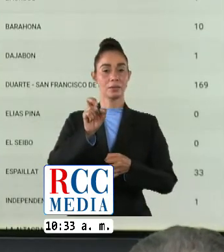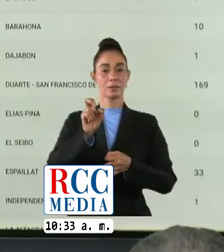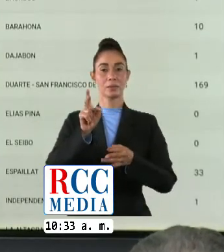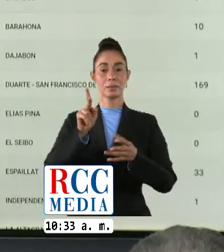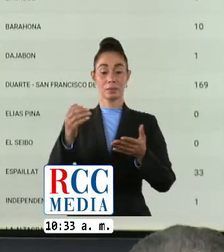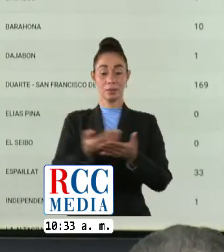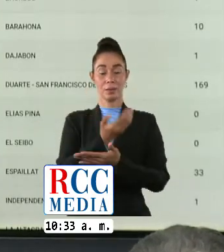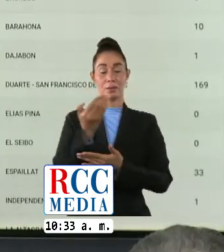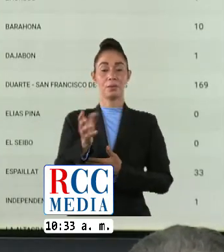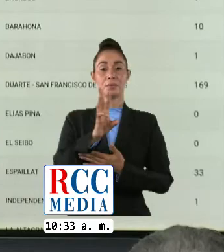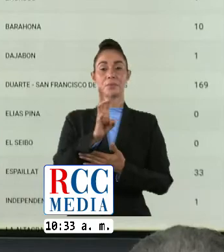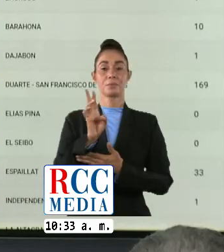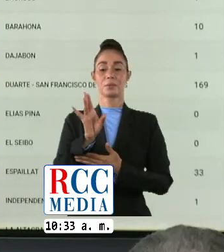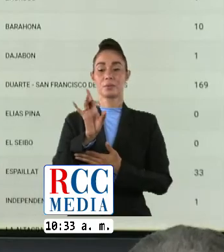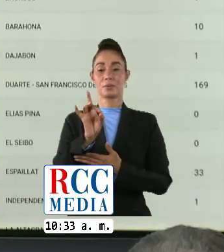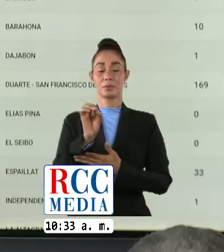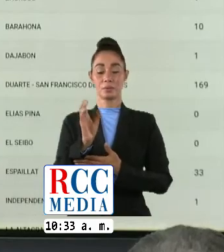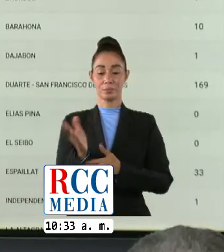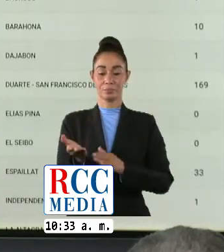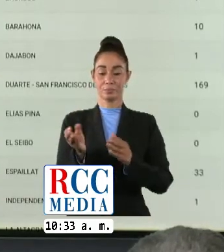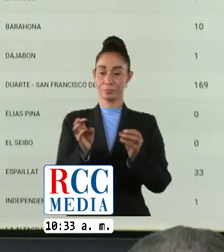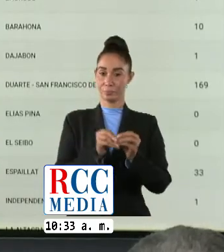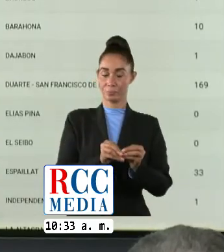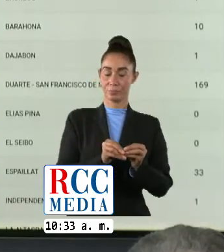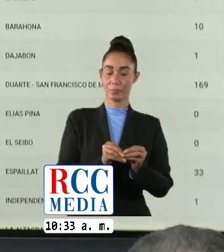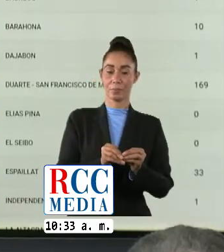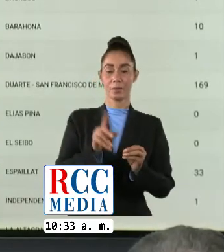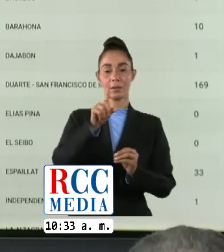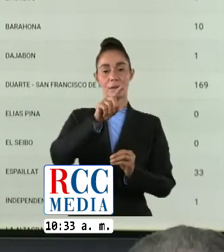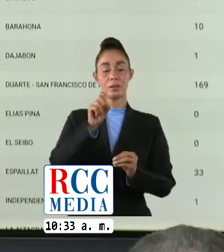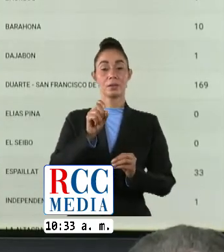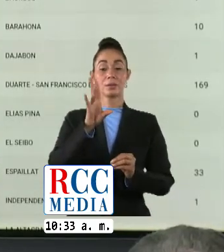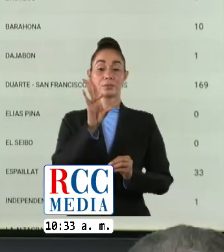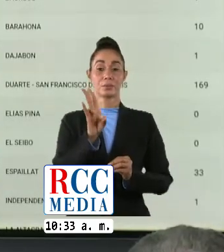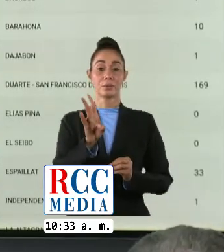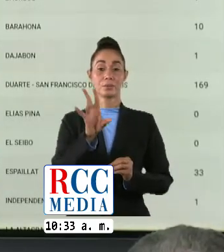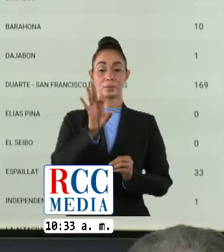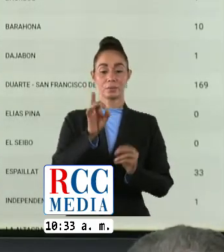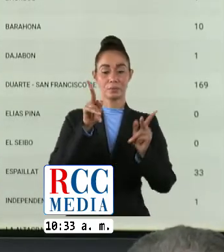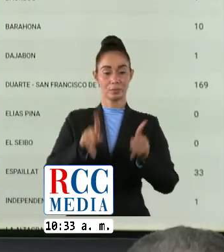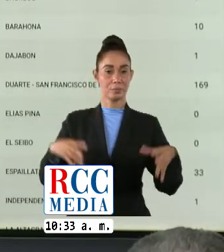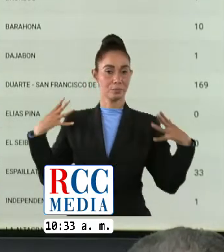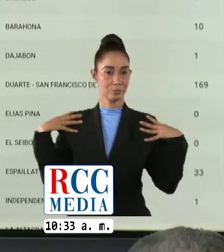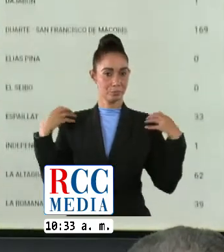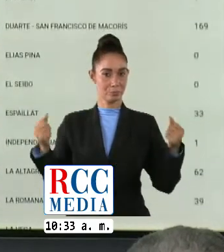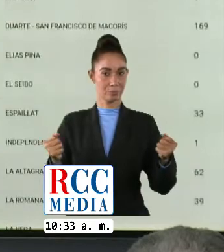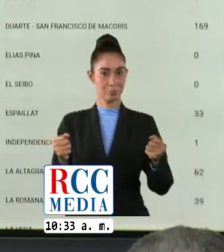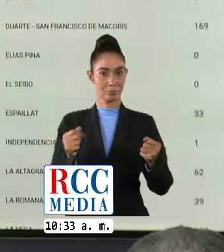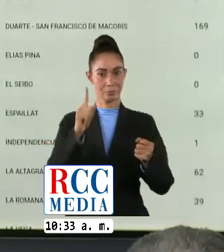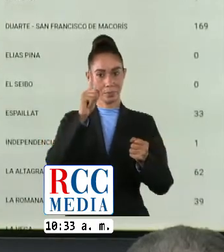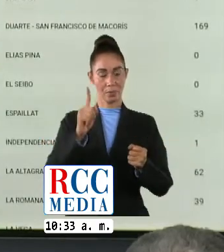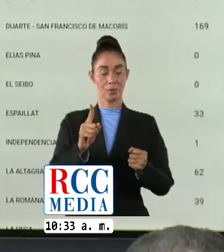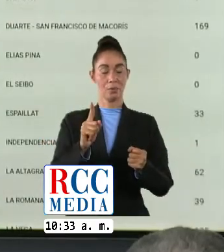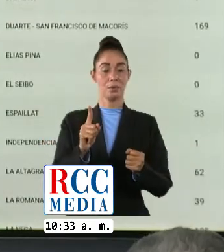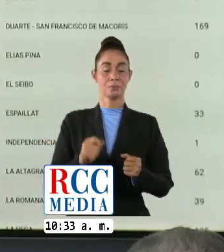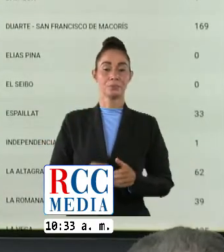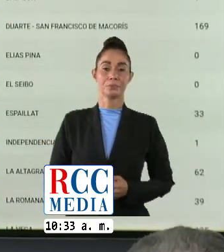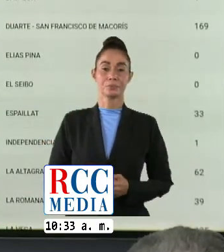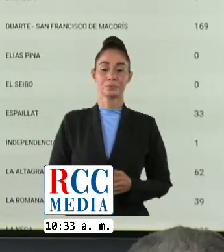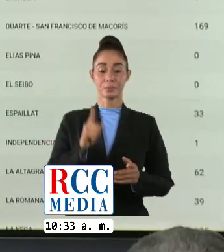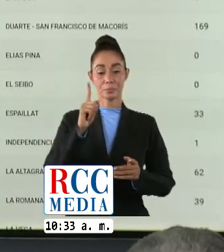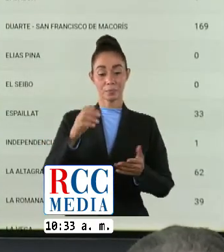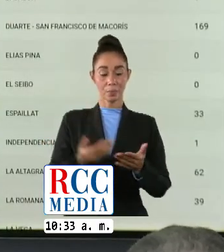nuevos, 680 acumulados, 169 recuperados, un